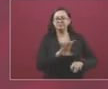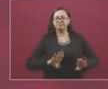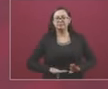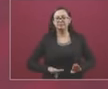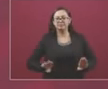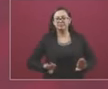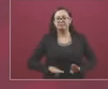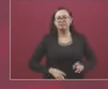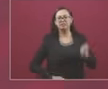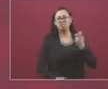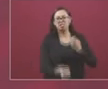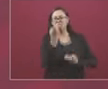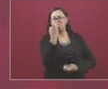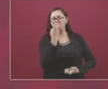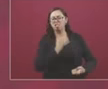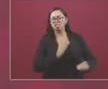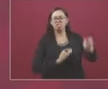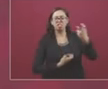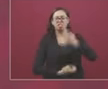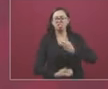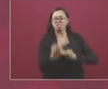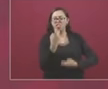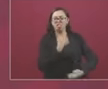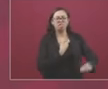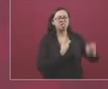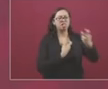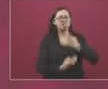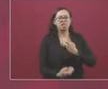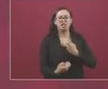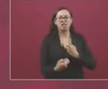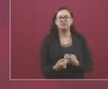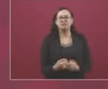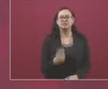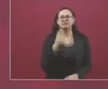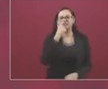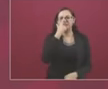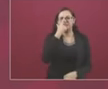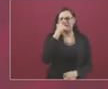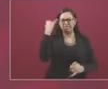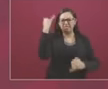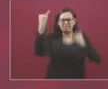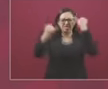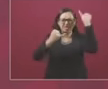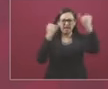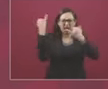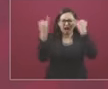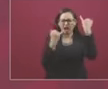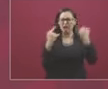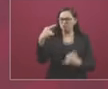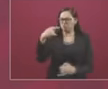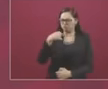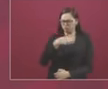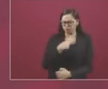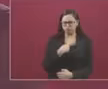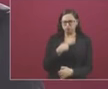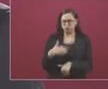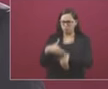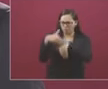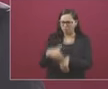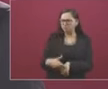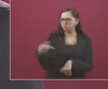vociferan que la propuesta de someterme a la revocación del mandato